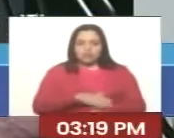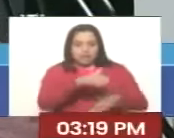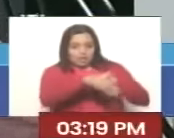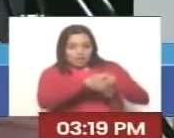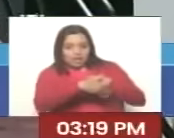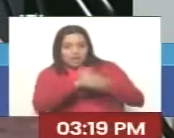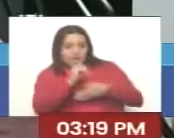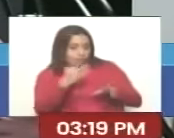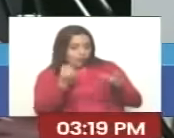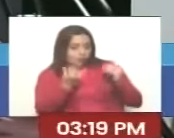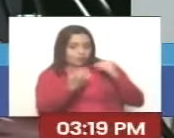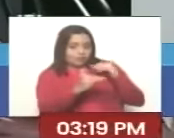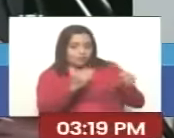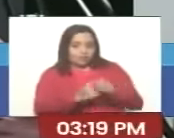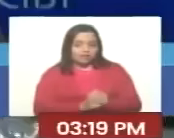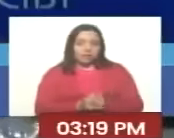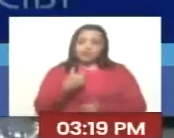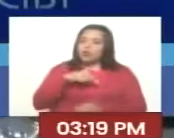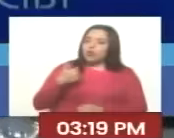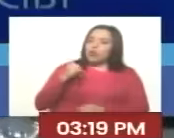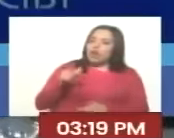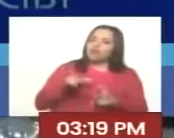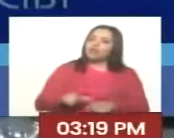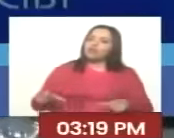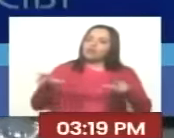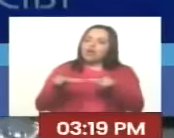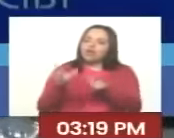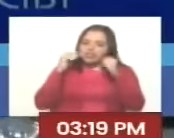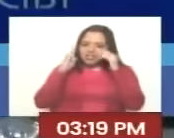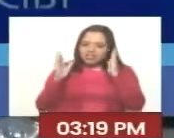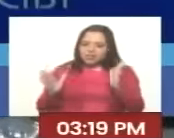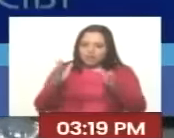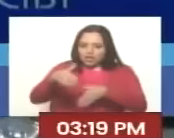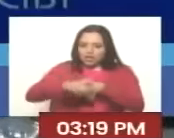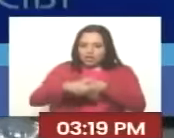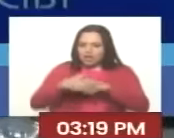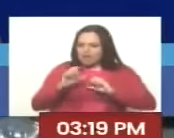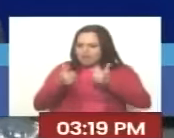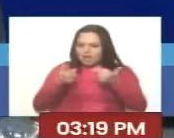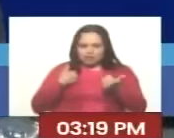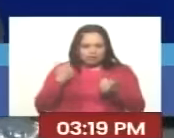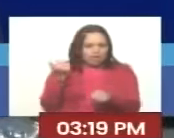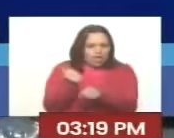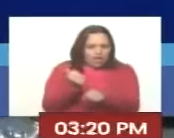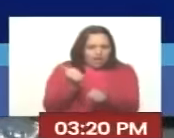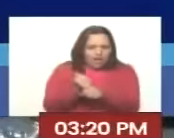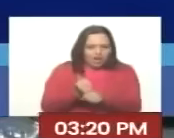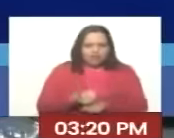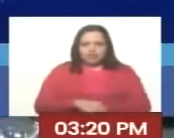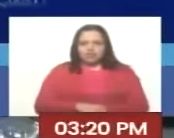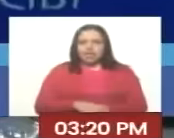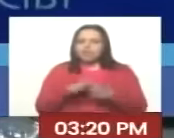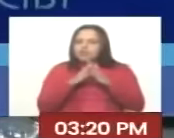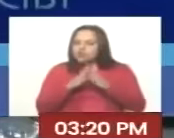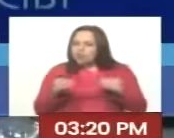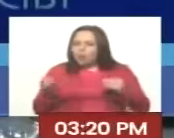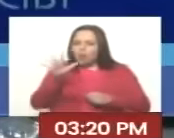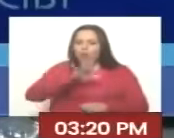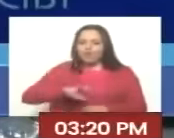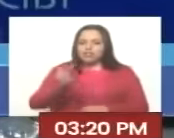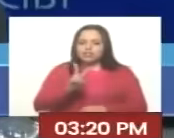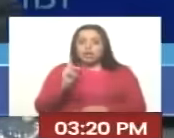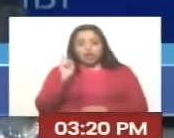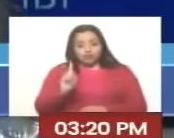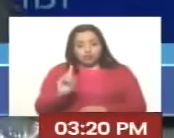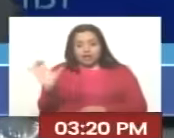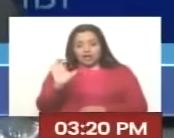llegan muchos casos. Nosotros tenemos una sala situacional desde que arrancamos nuestra gestión en toda Venezuela y una en Caracas